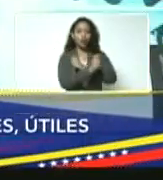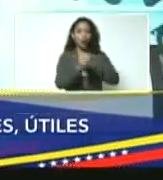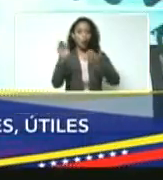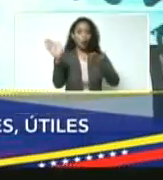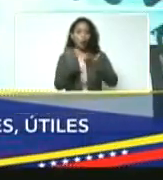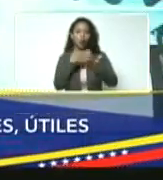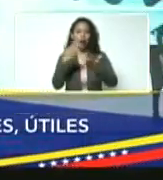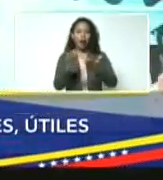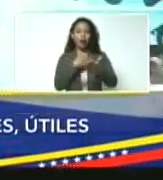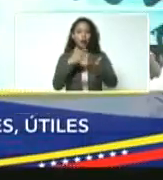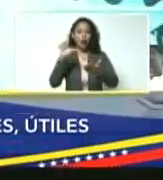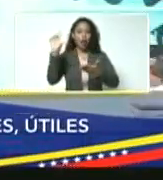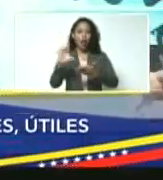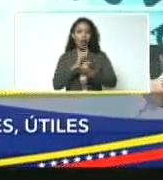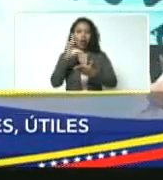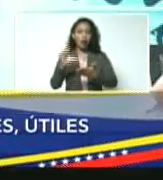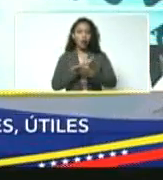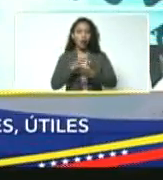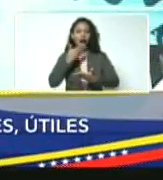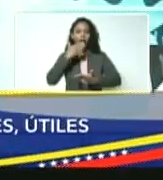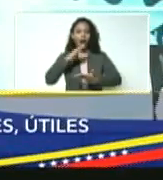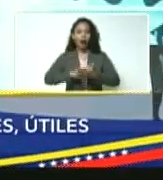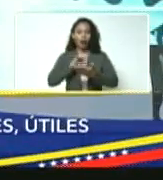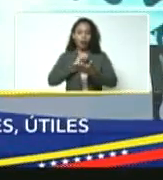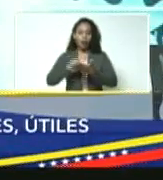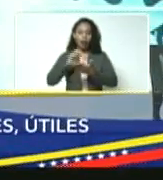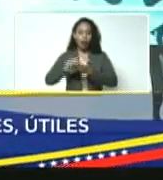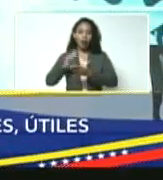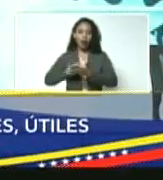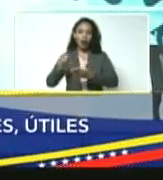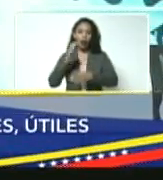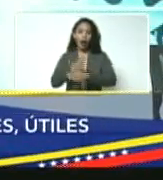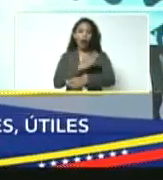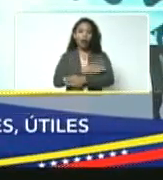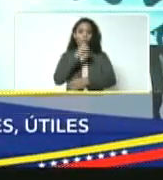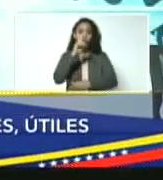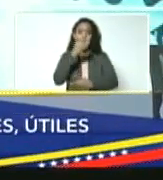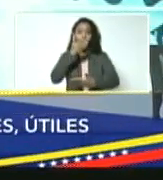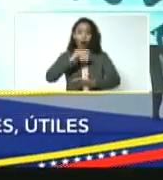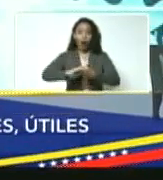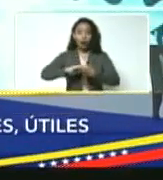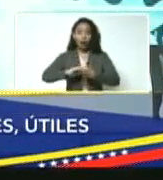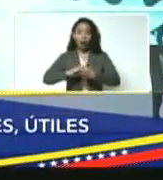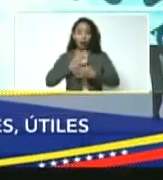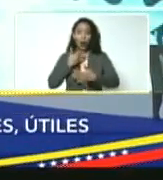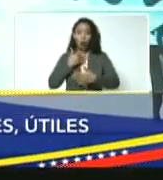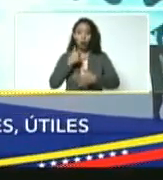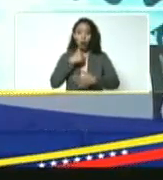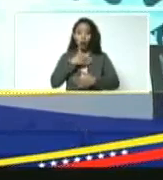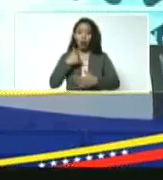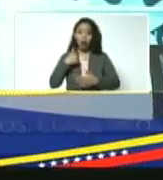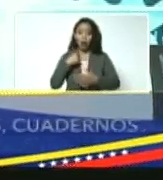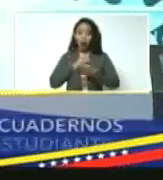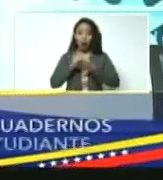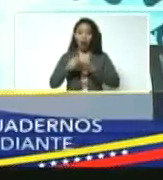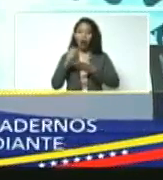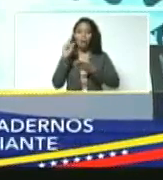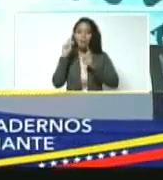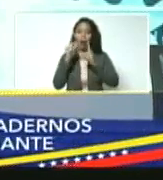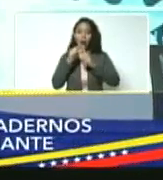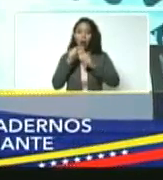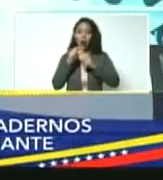cuaderno, al libro, a la carta escrita, antes que una carta, si tú quieres escribir algo, lo mandas